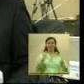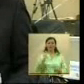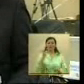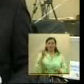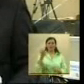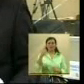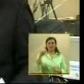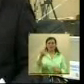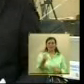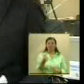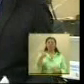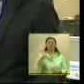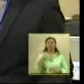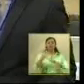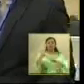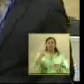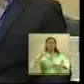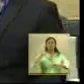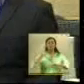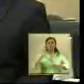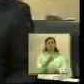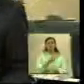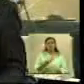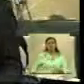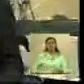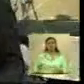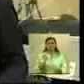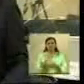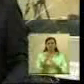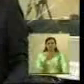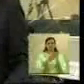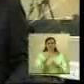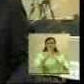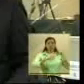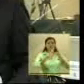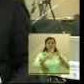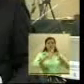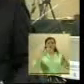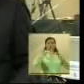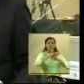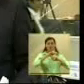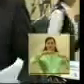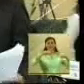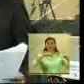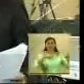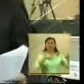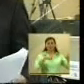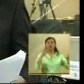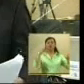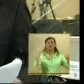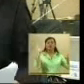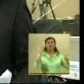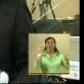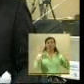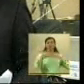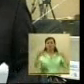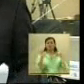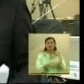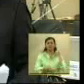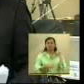más del presidente de la República de entonces, y frente a los medios de comunicación que aguardan en sus archivos de no tomar medidas disciplinarias